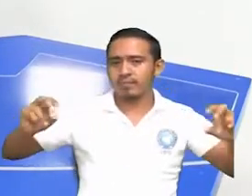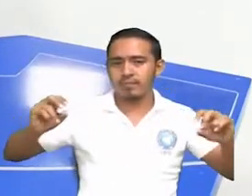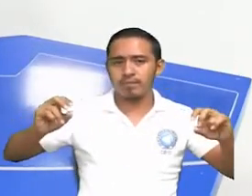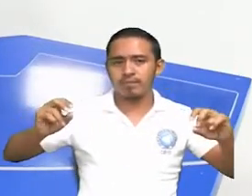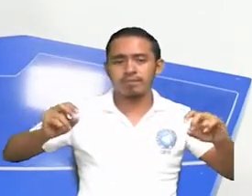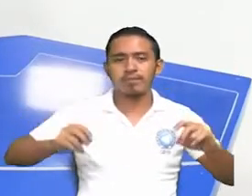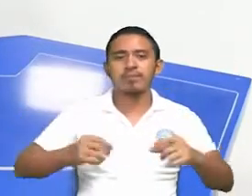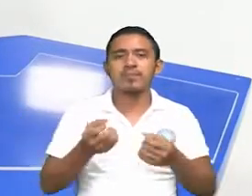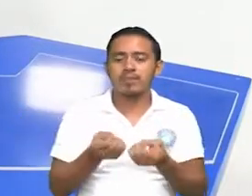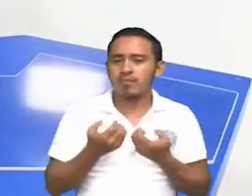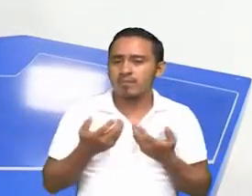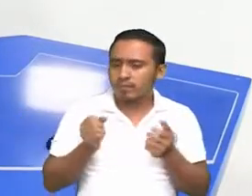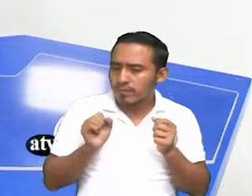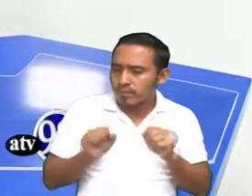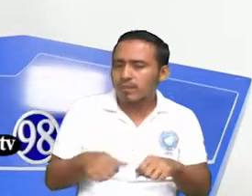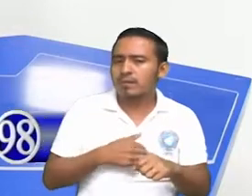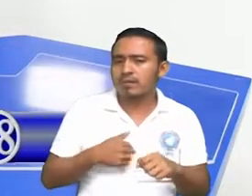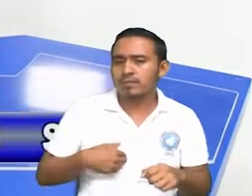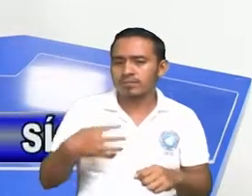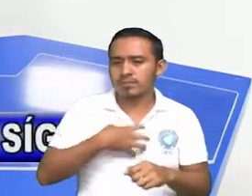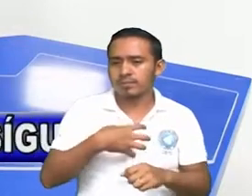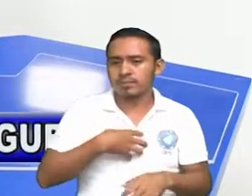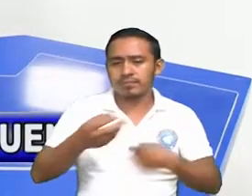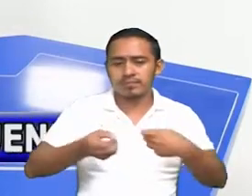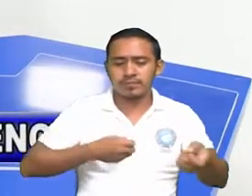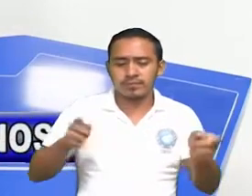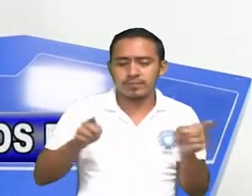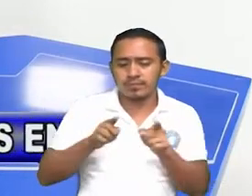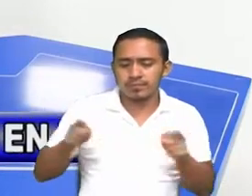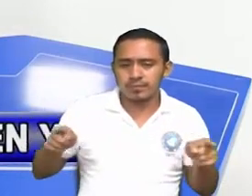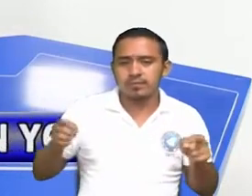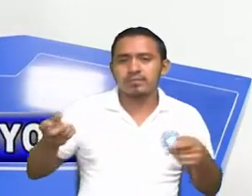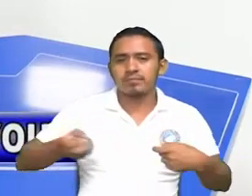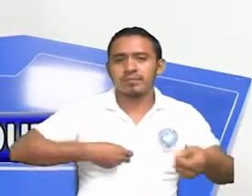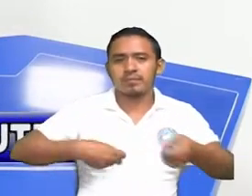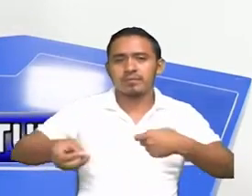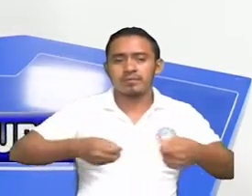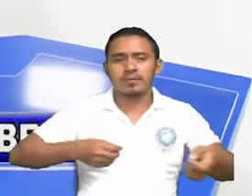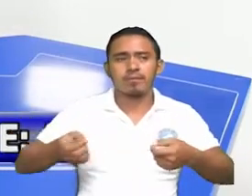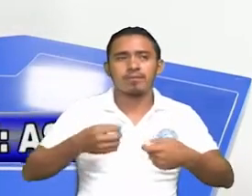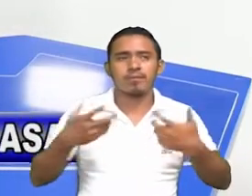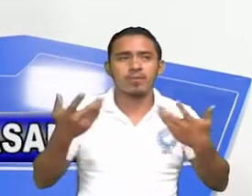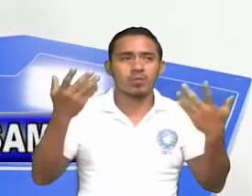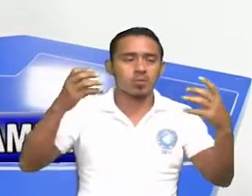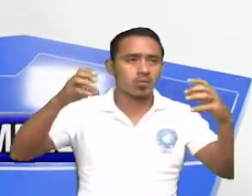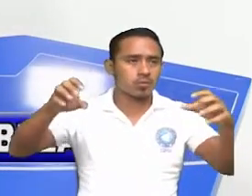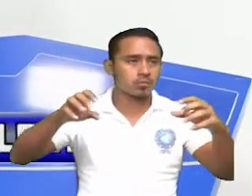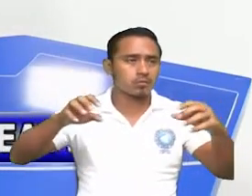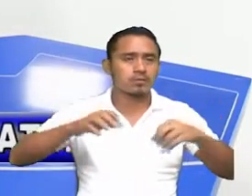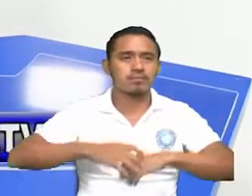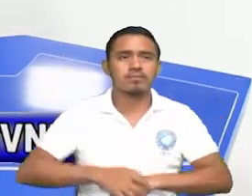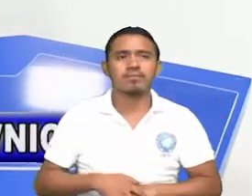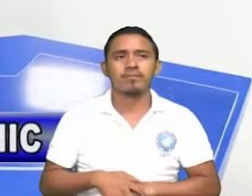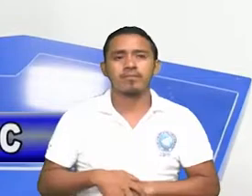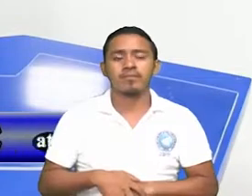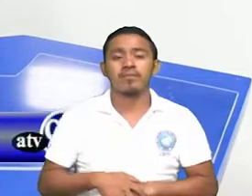nacional, dando oportunidad a los dueños de medianos y pequeños negocios de ofertar sus productos y servicios. Así lo manifestó